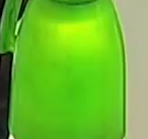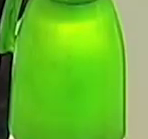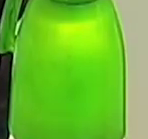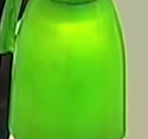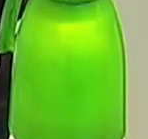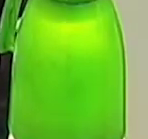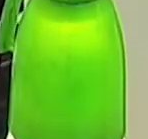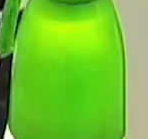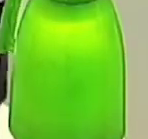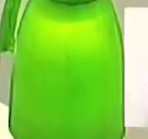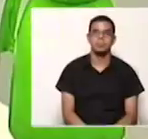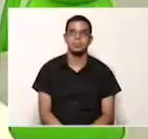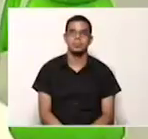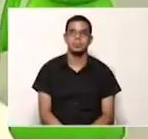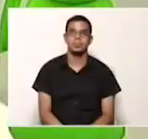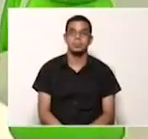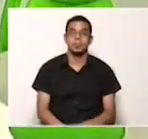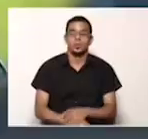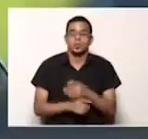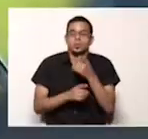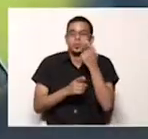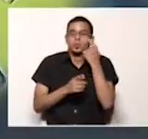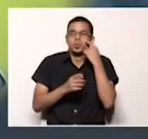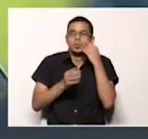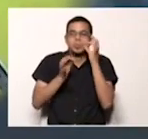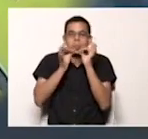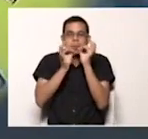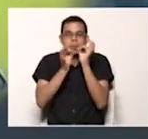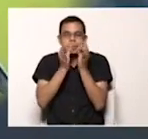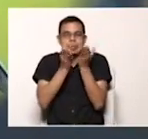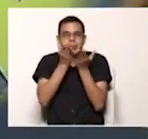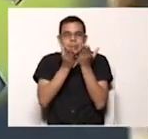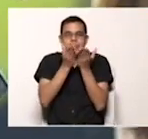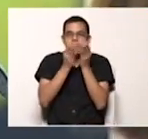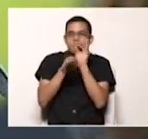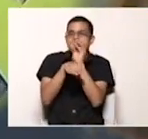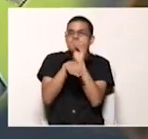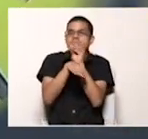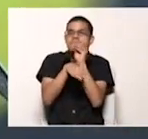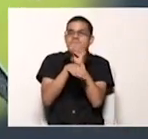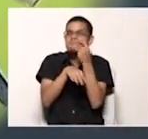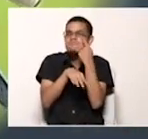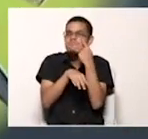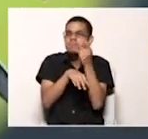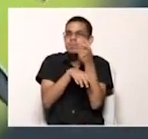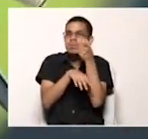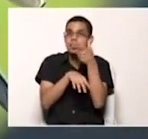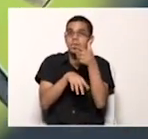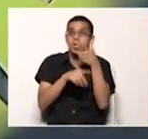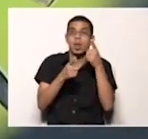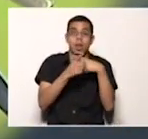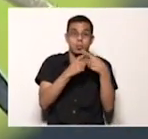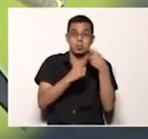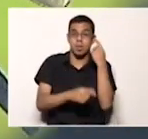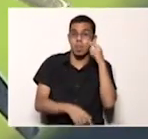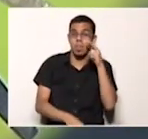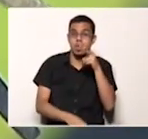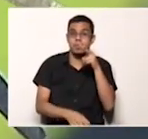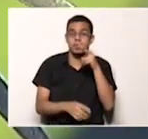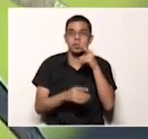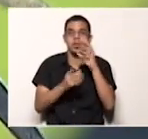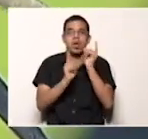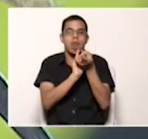Mucha precisión en casa. Mucha precisión. Ahí quedó. tiene. Wow. Ok. Fíjense, ahí tenemos entonces las 2